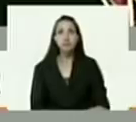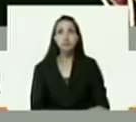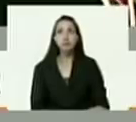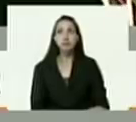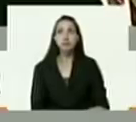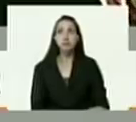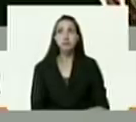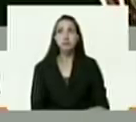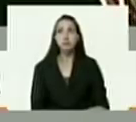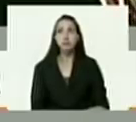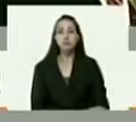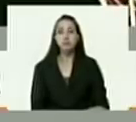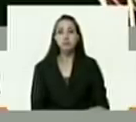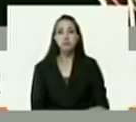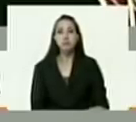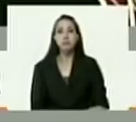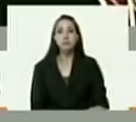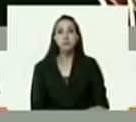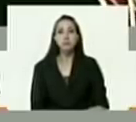Nosotros,